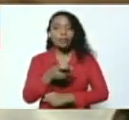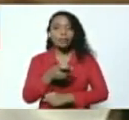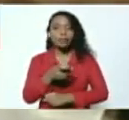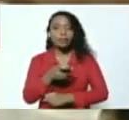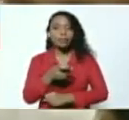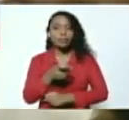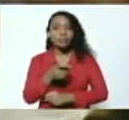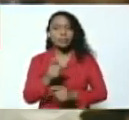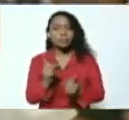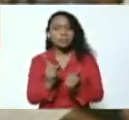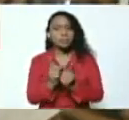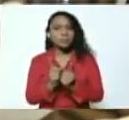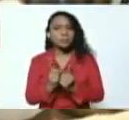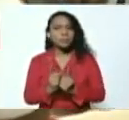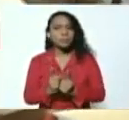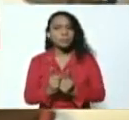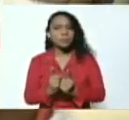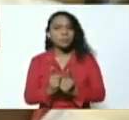unos pedacitos.